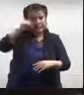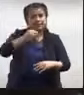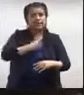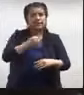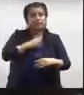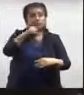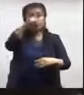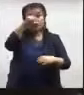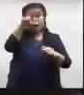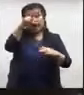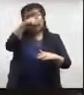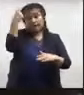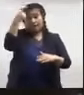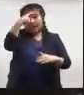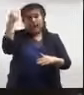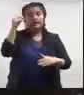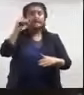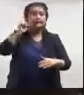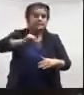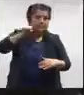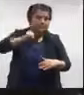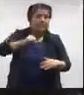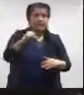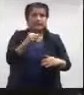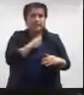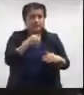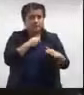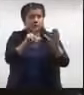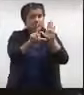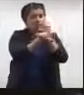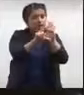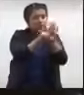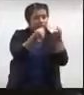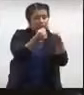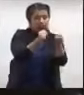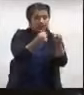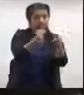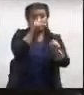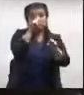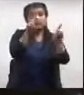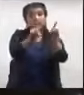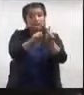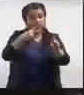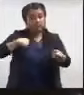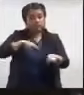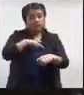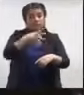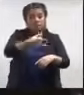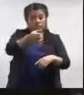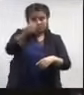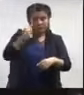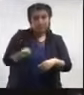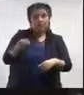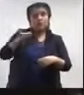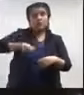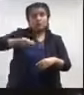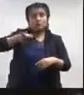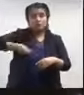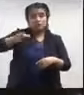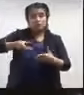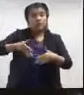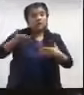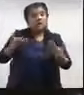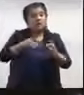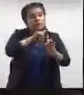queremos trabajar y queremos sesionar, pero parte de nuestras funciones como diputados son las interpelaciones. Y en